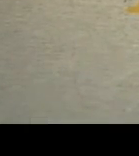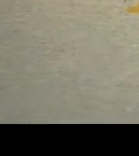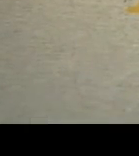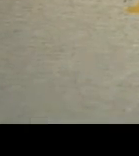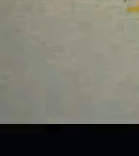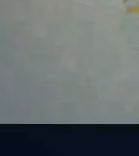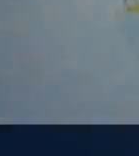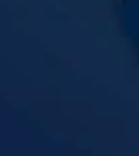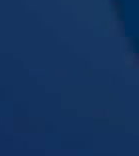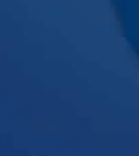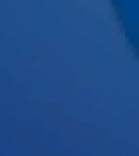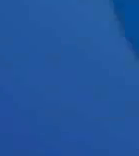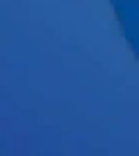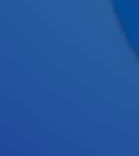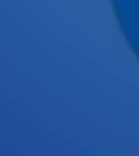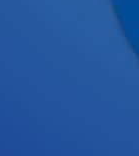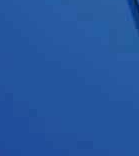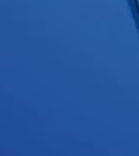www.bce.es.